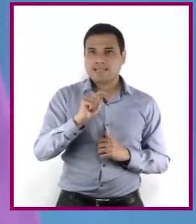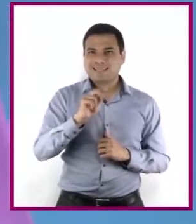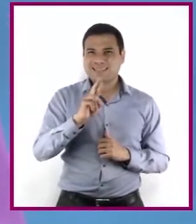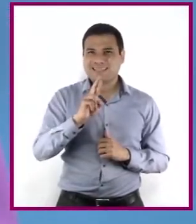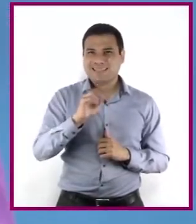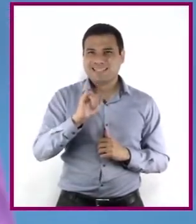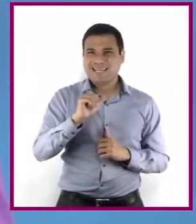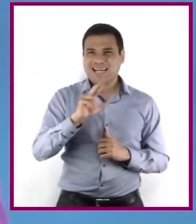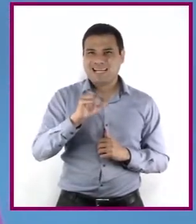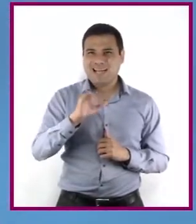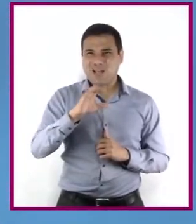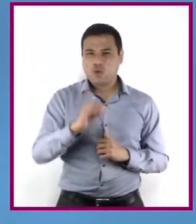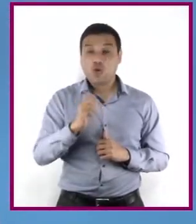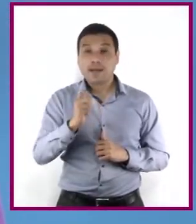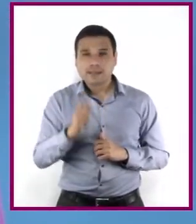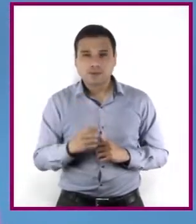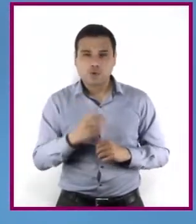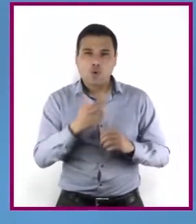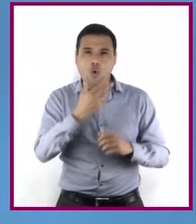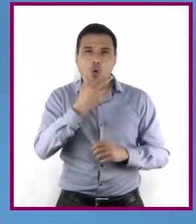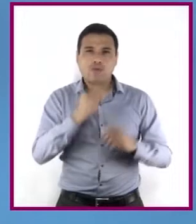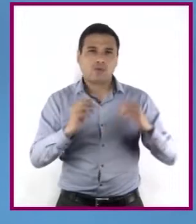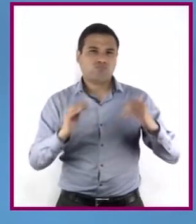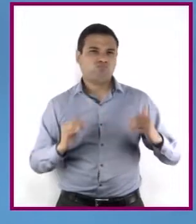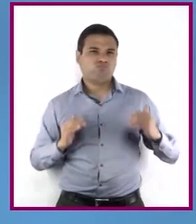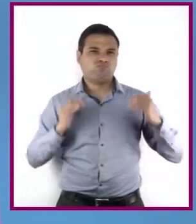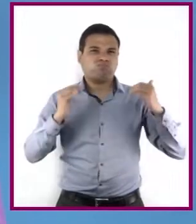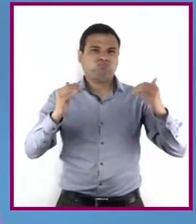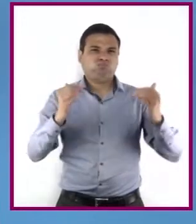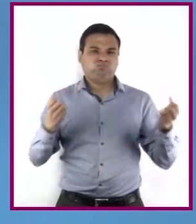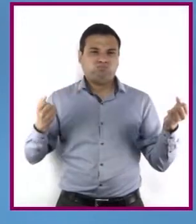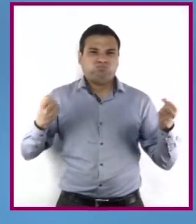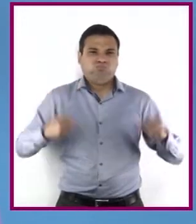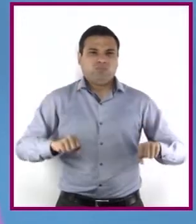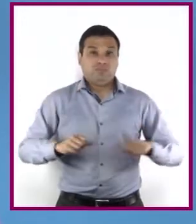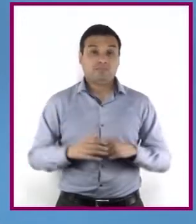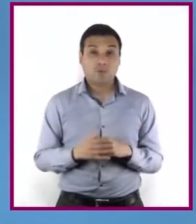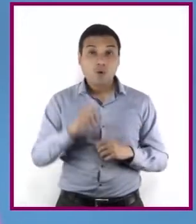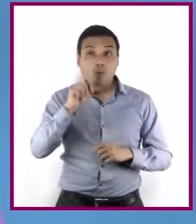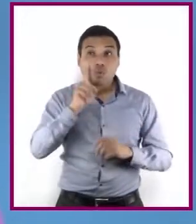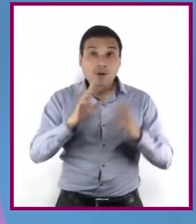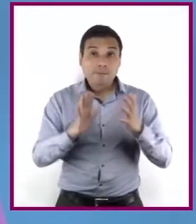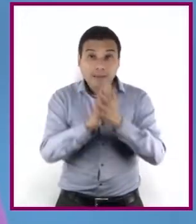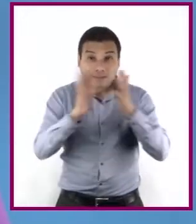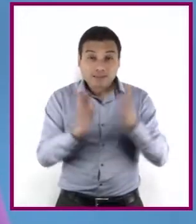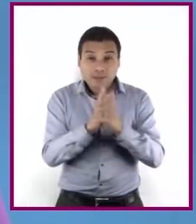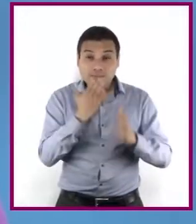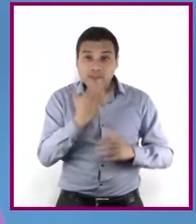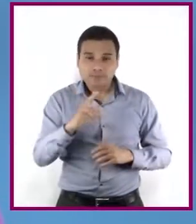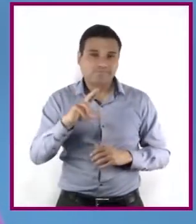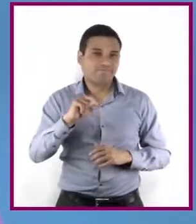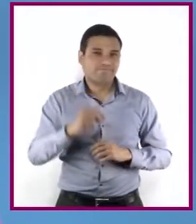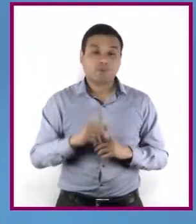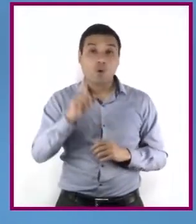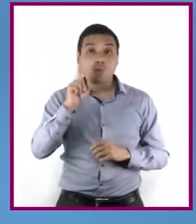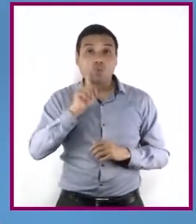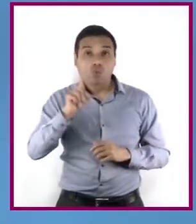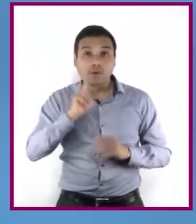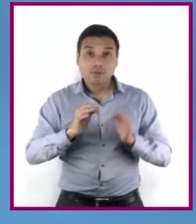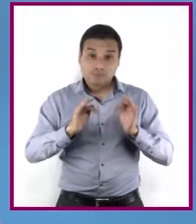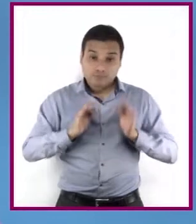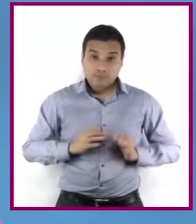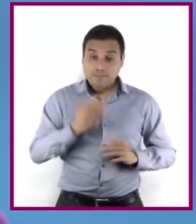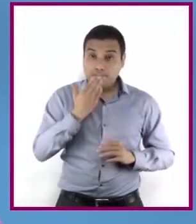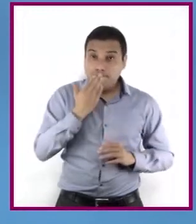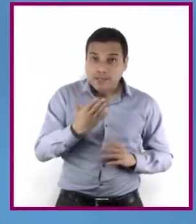impacto nocivo para la construcción de la ciudadanía plena, es decir, el bienestar, seguridad económica